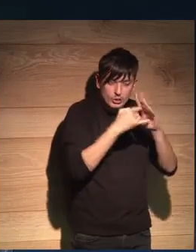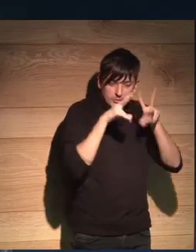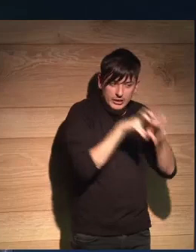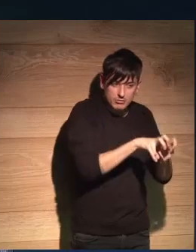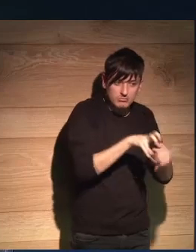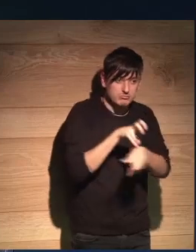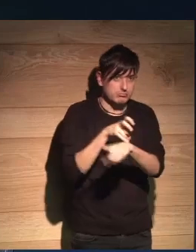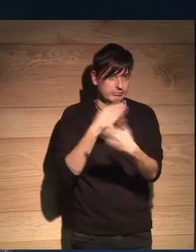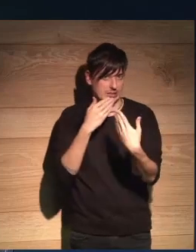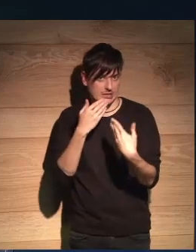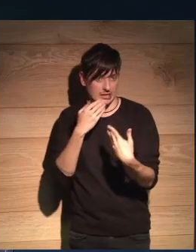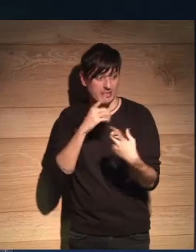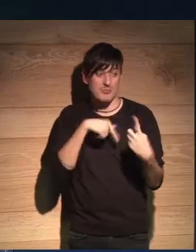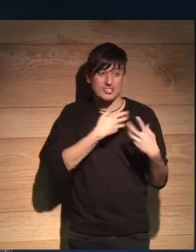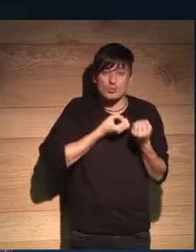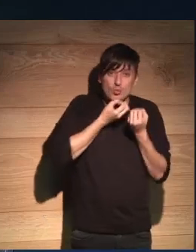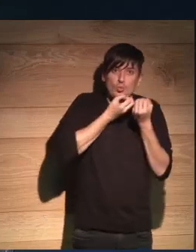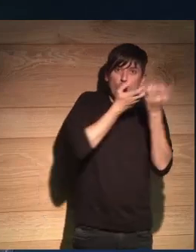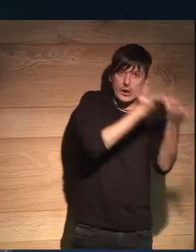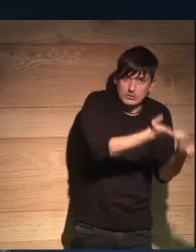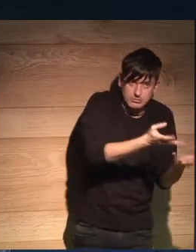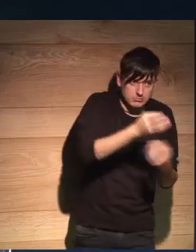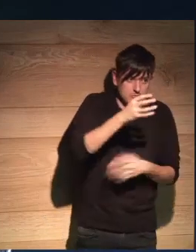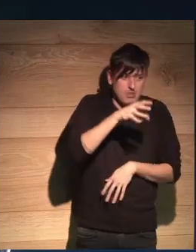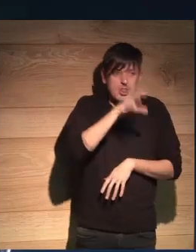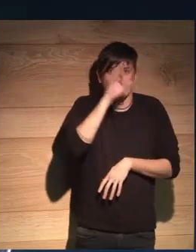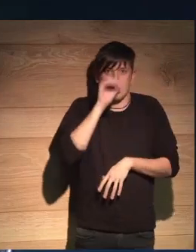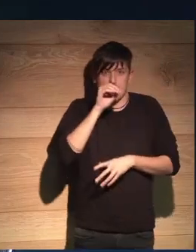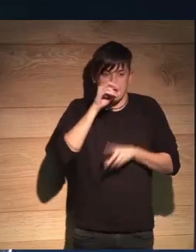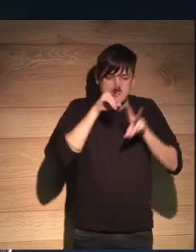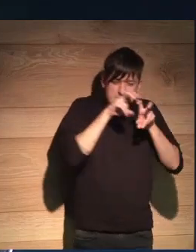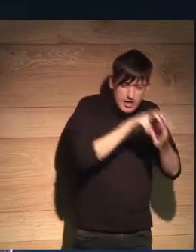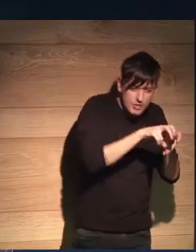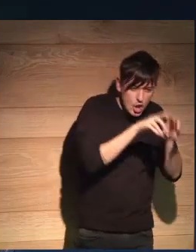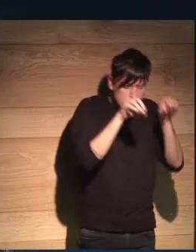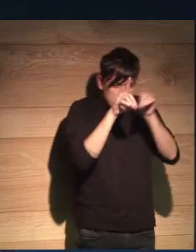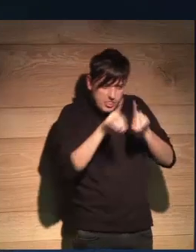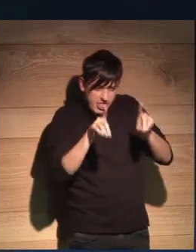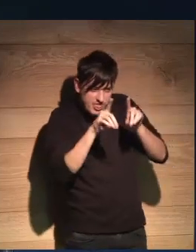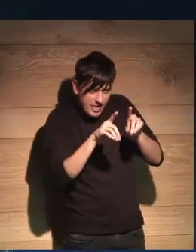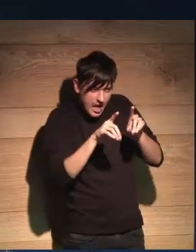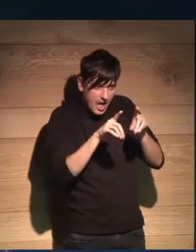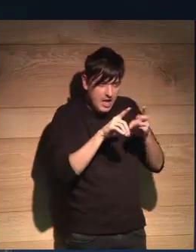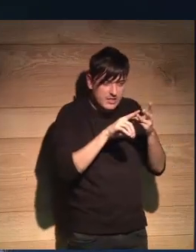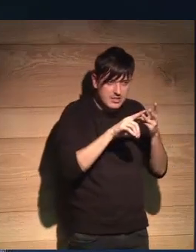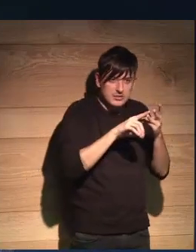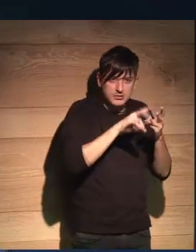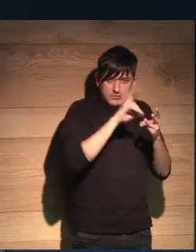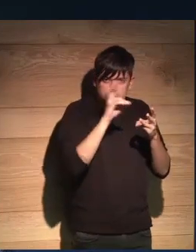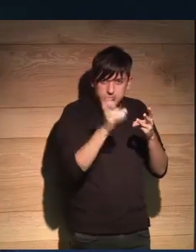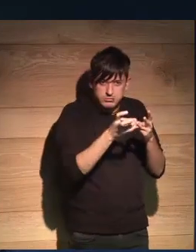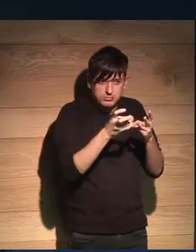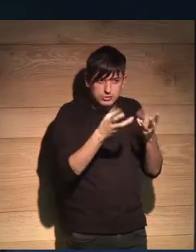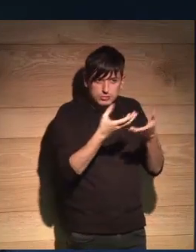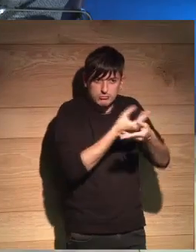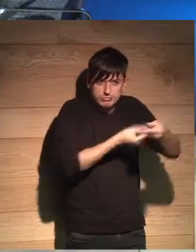charla. Y luego lo cuento. Porque yo entiendo que la divulgación, la investigación y la docencia se retroalimentan las tres. Y fue apasionante esa.